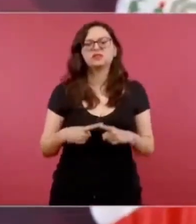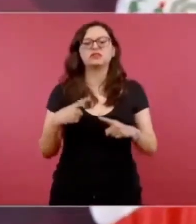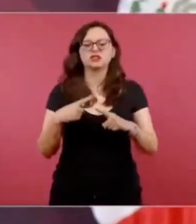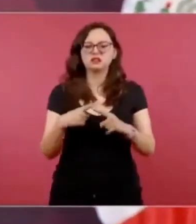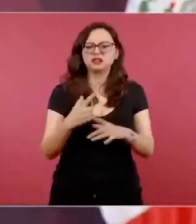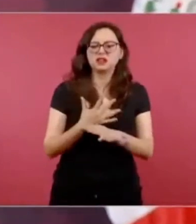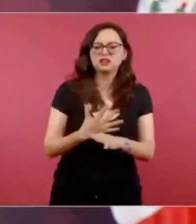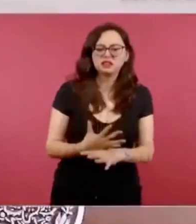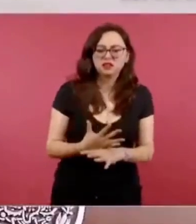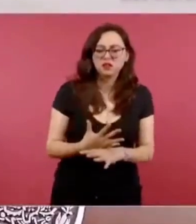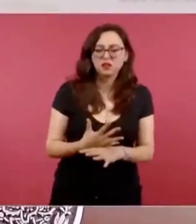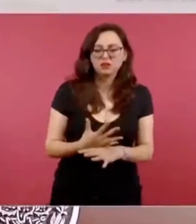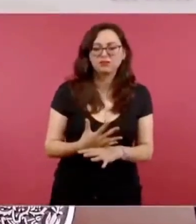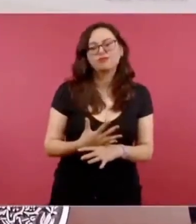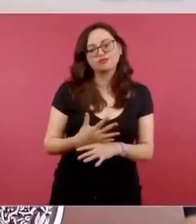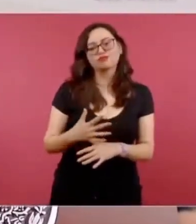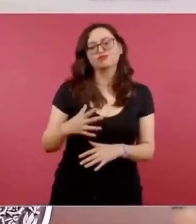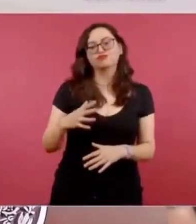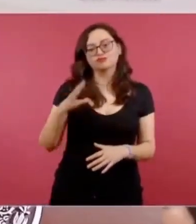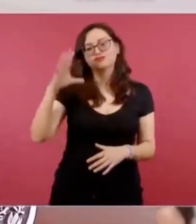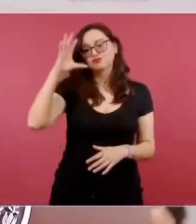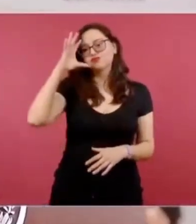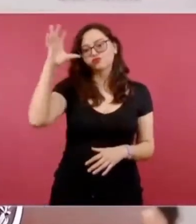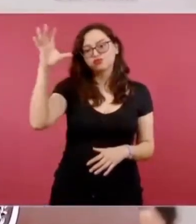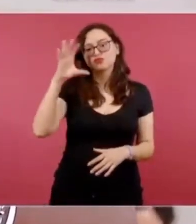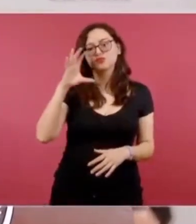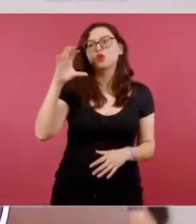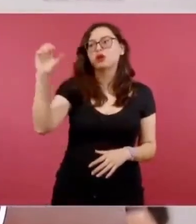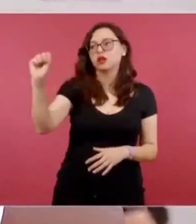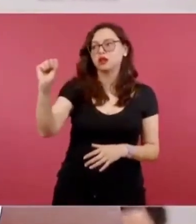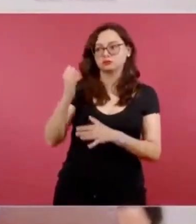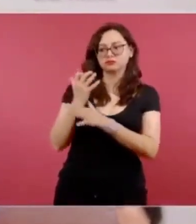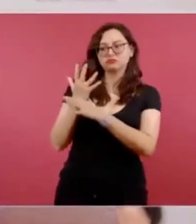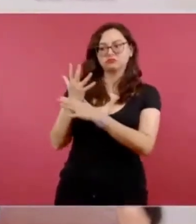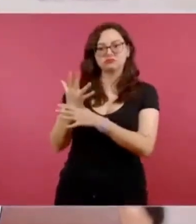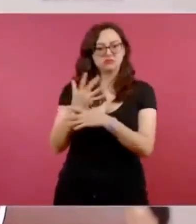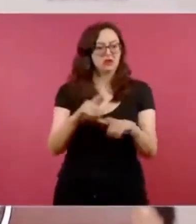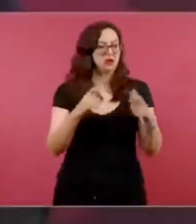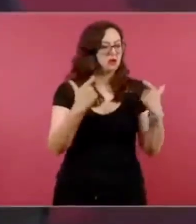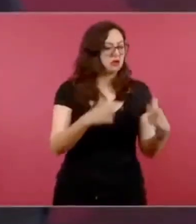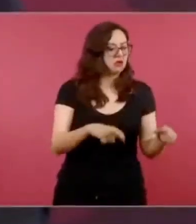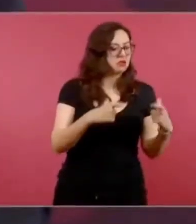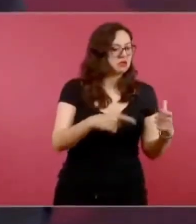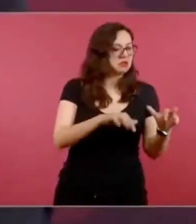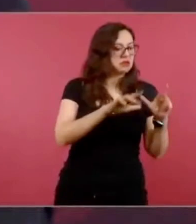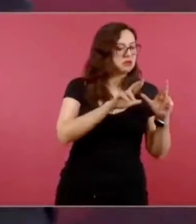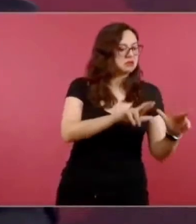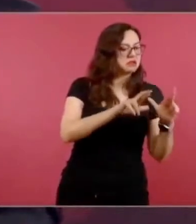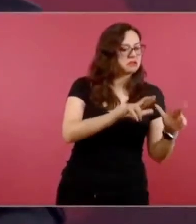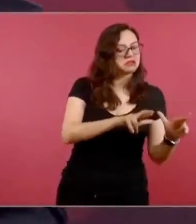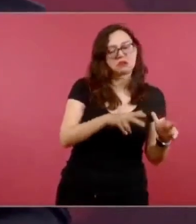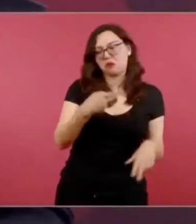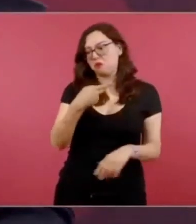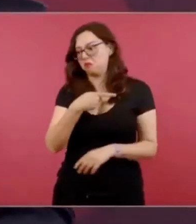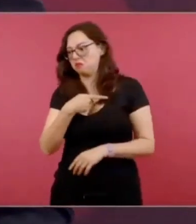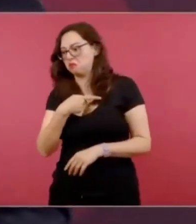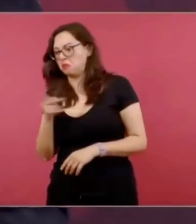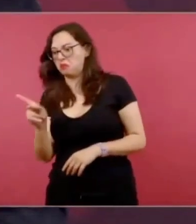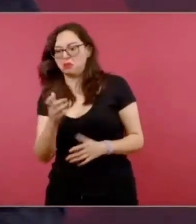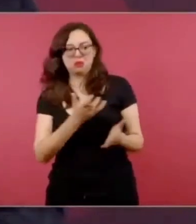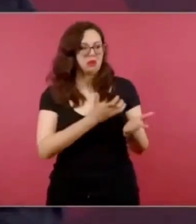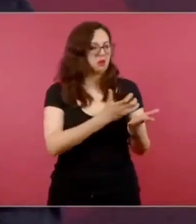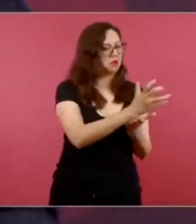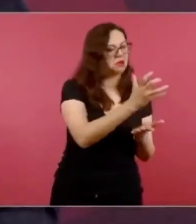estableció que debía moderarse la indigencia y la opulencia, que debía elevarse el salario